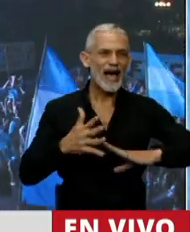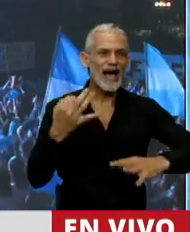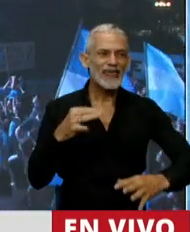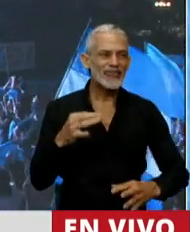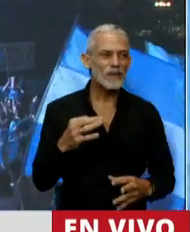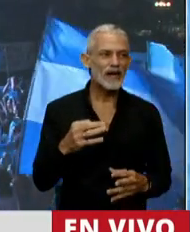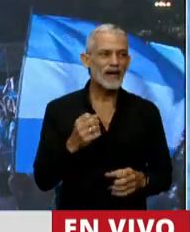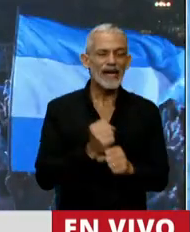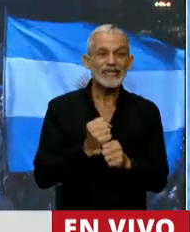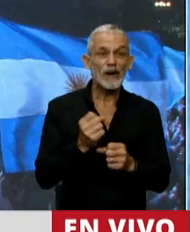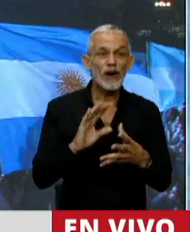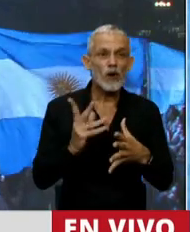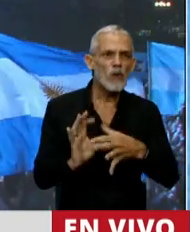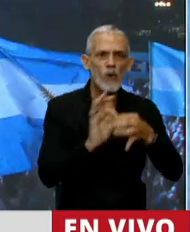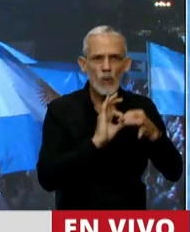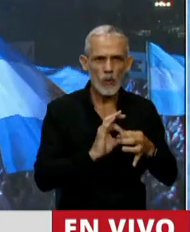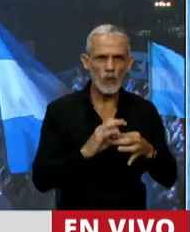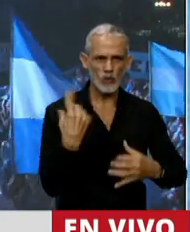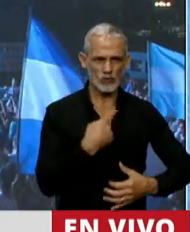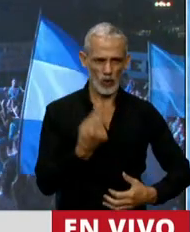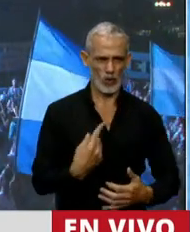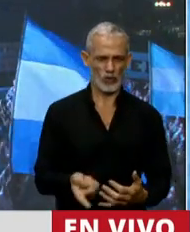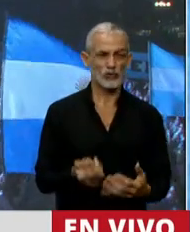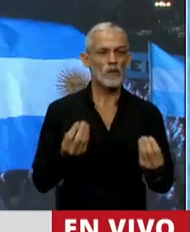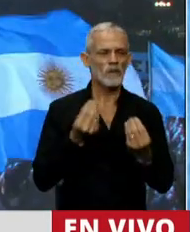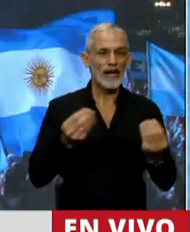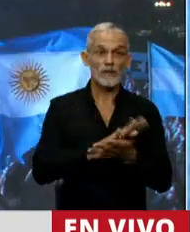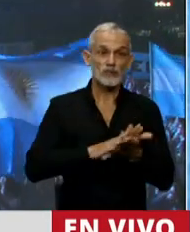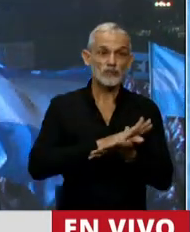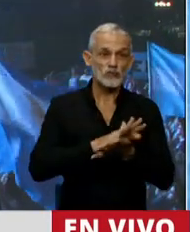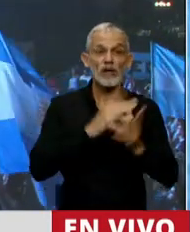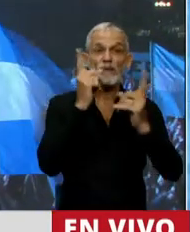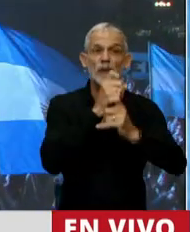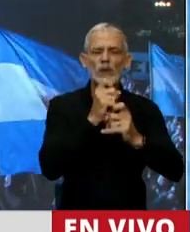a un trabajo entre todos para solucionar los